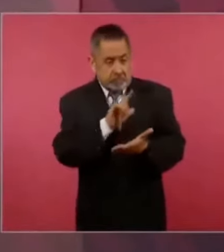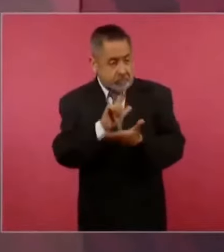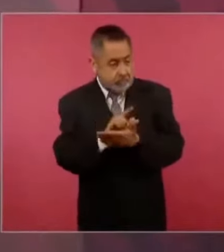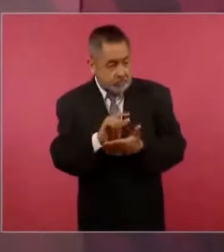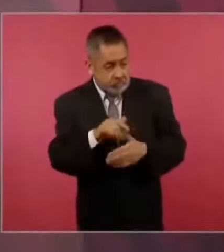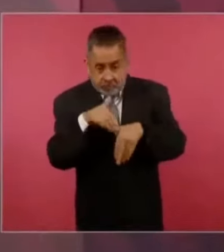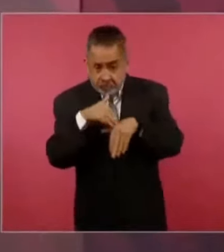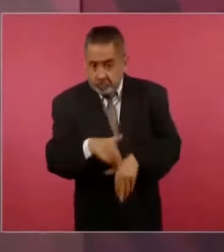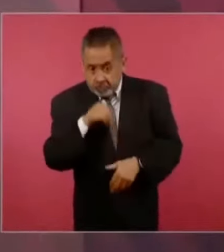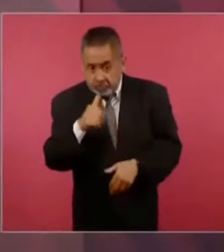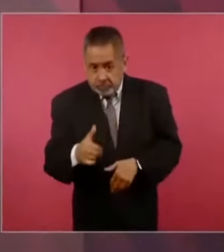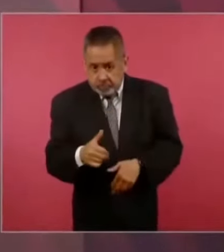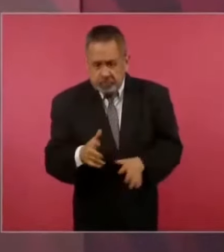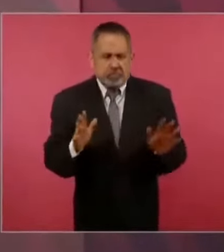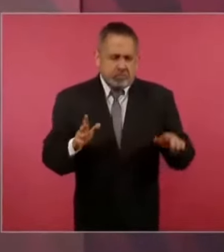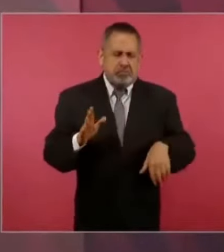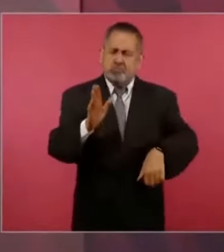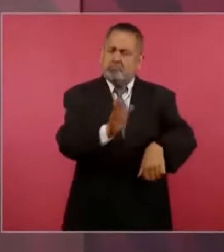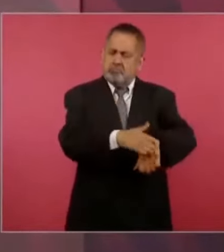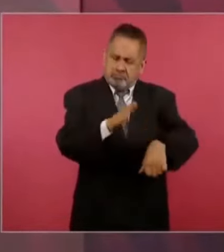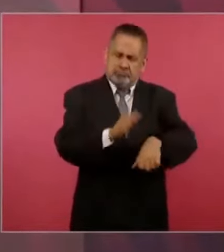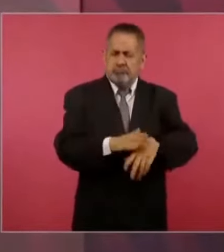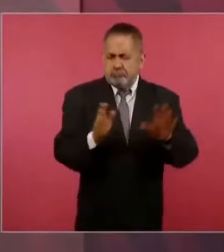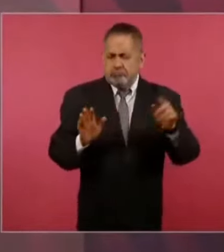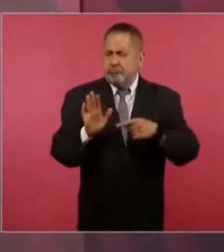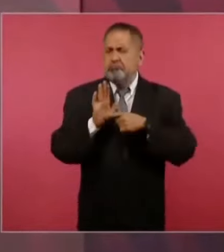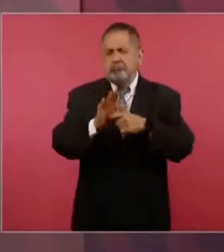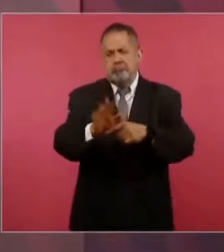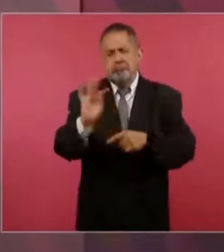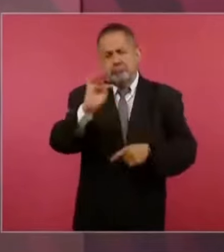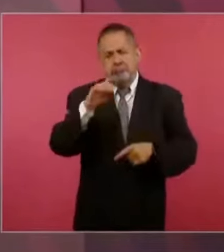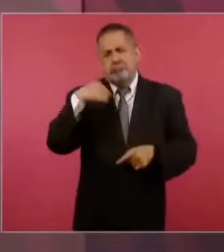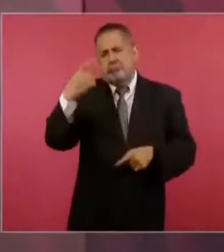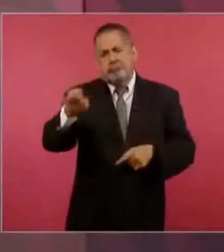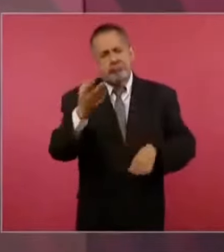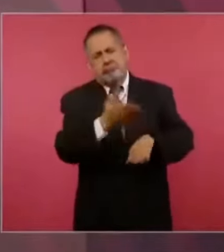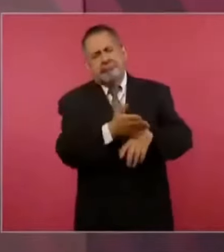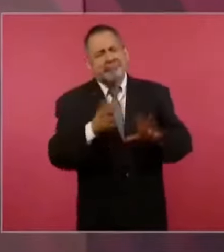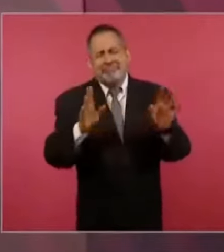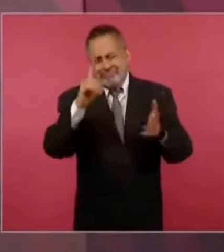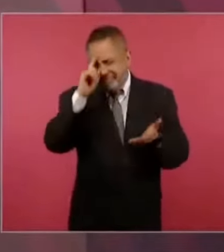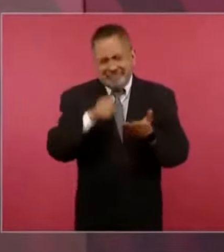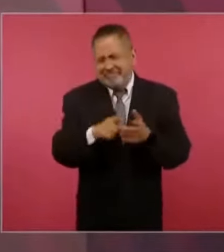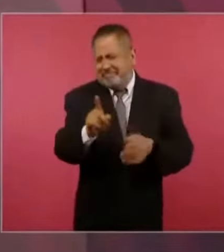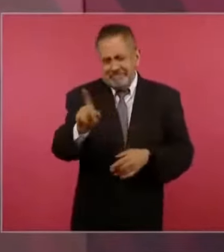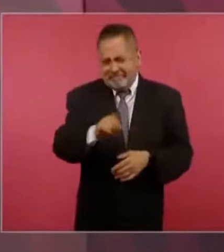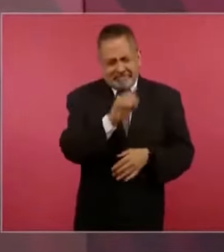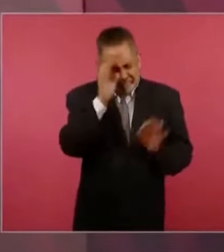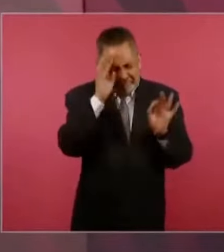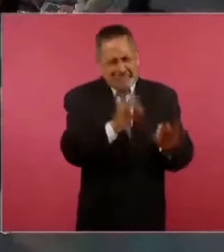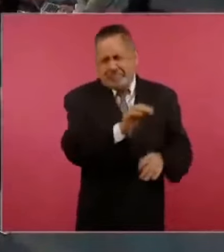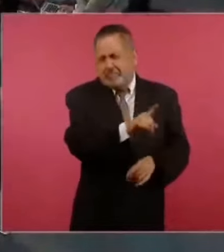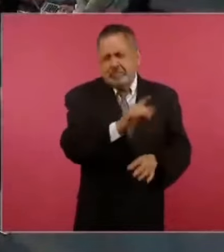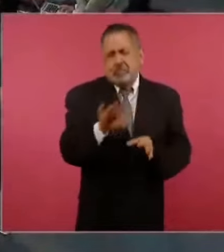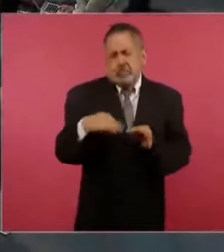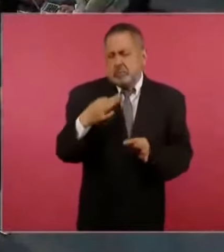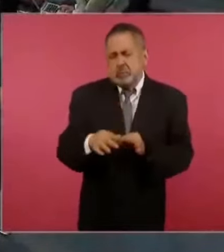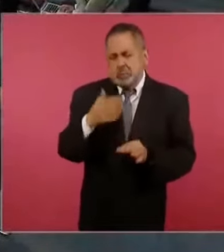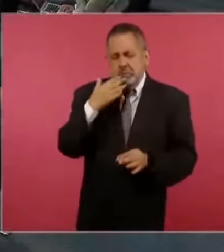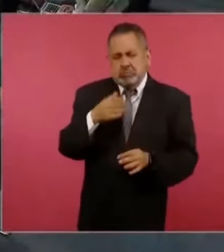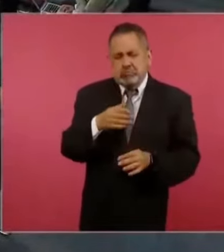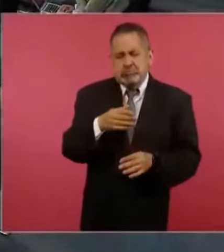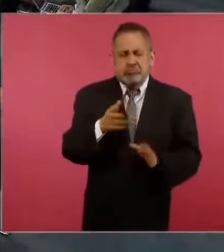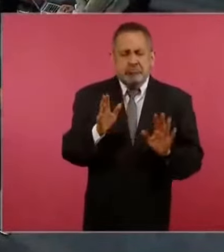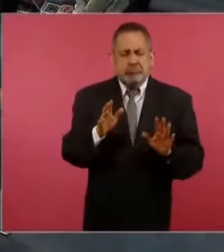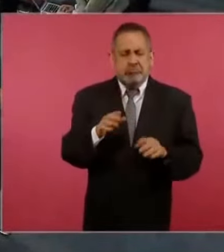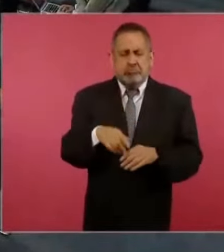legalmente pues entonces posiblemente haya sanciones pero no creo yo que se